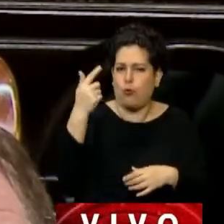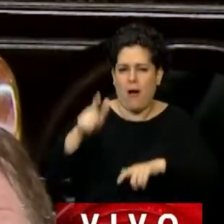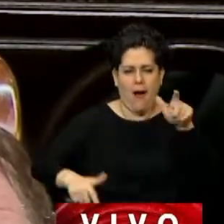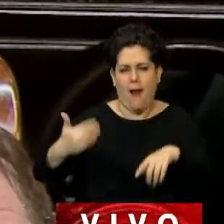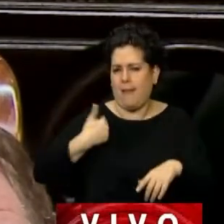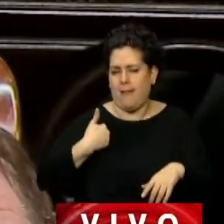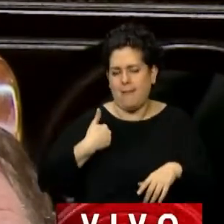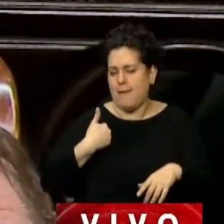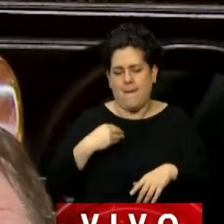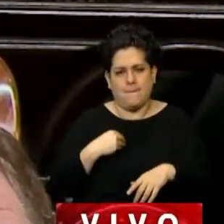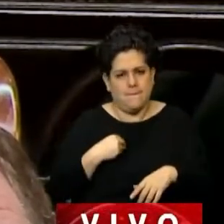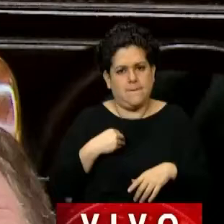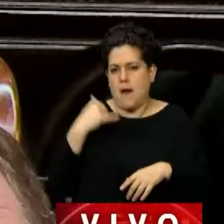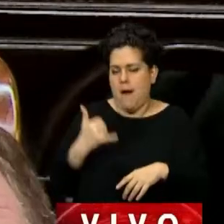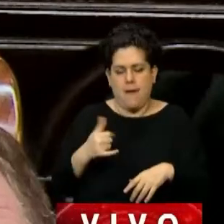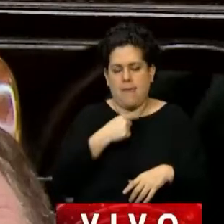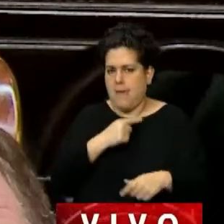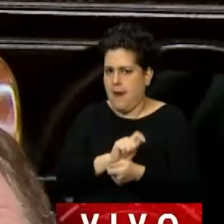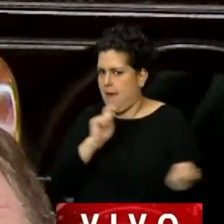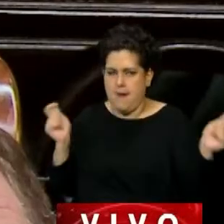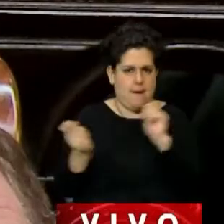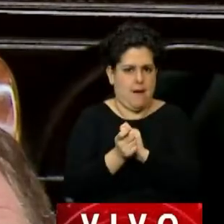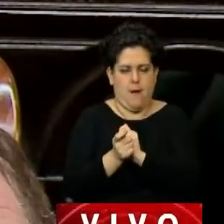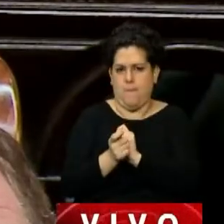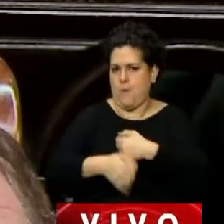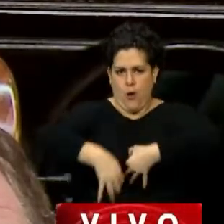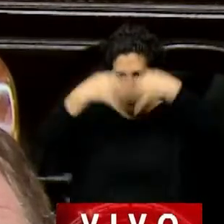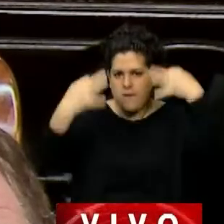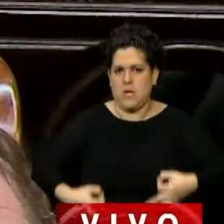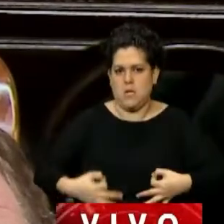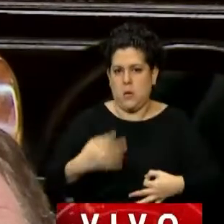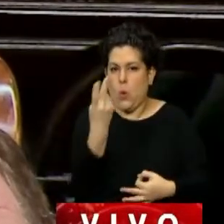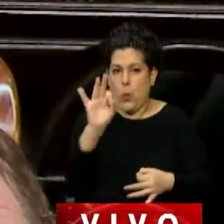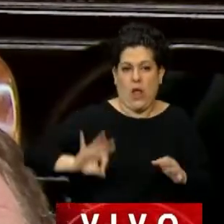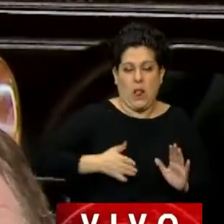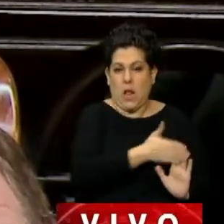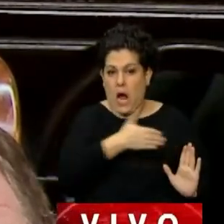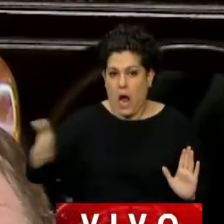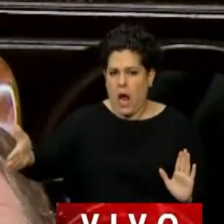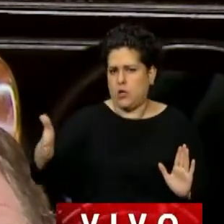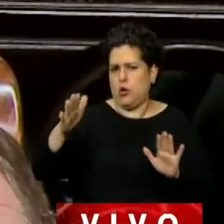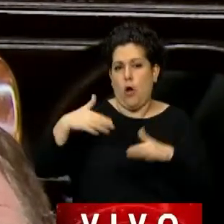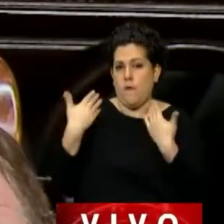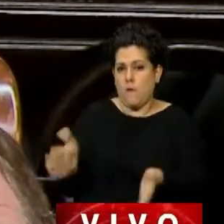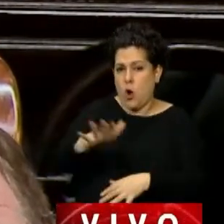todos los argentinos que están dispuestos a dar vuelta definitivamente y a erradicar estos 20 años de